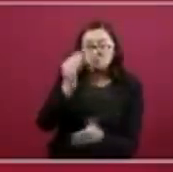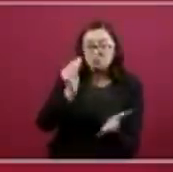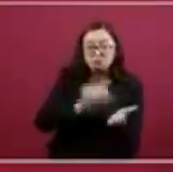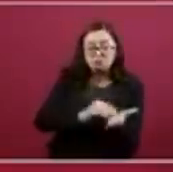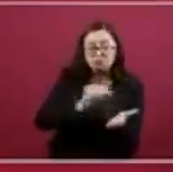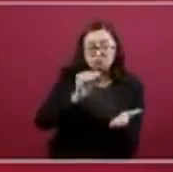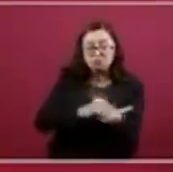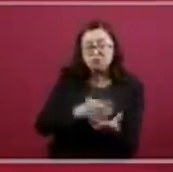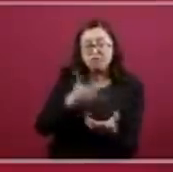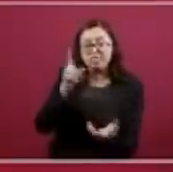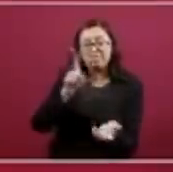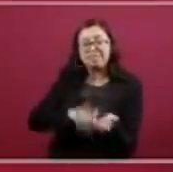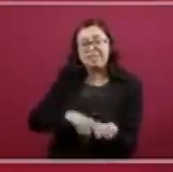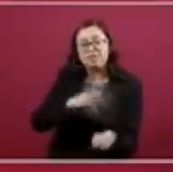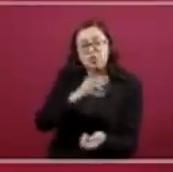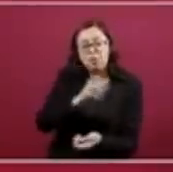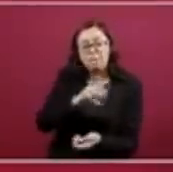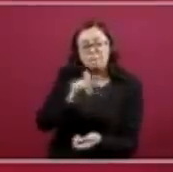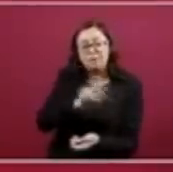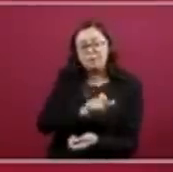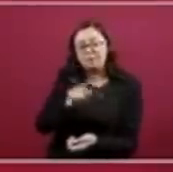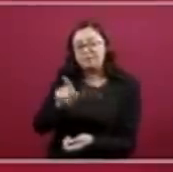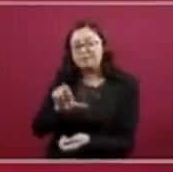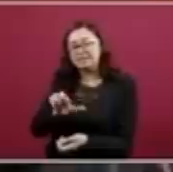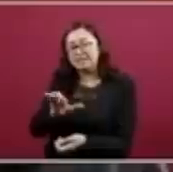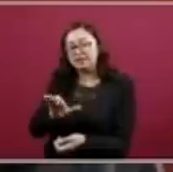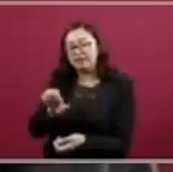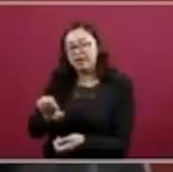en Pemex y en la Comisión Federal de Electricidad,